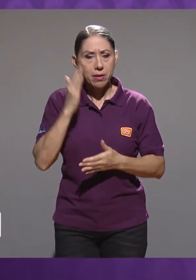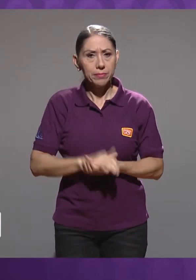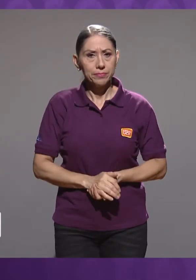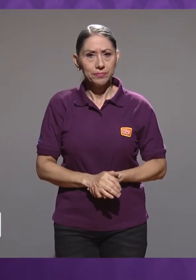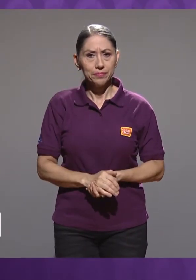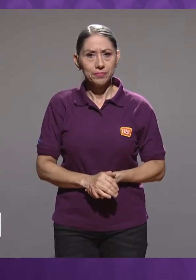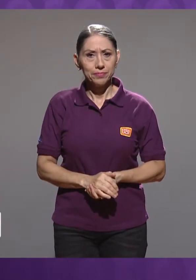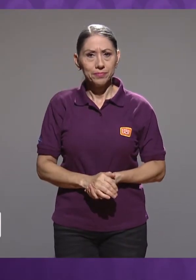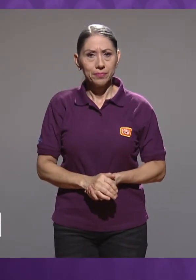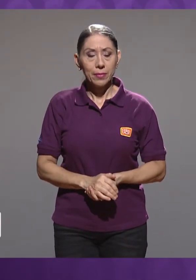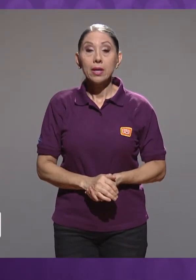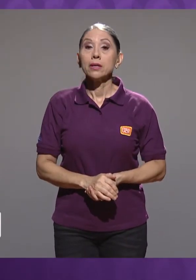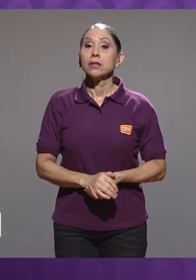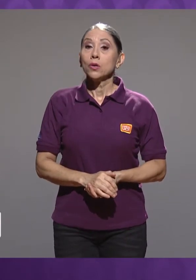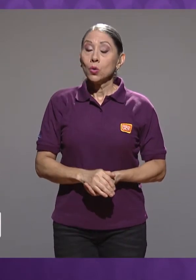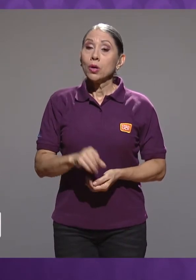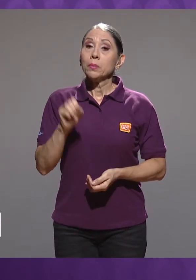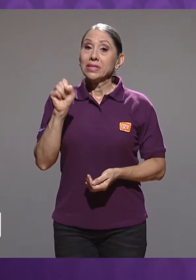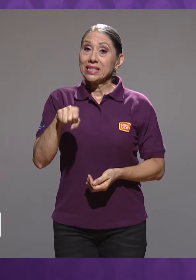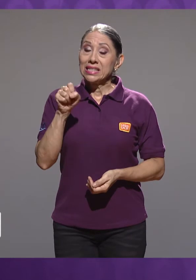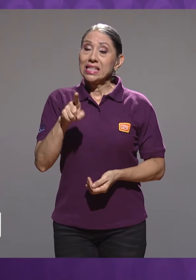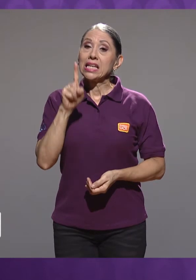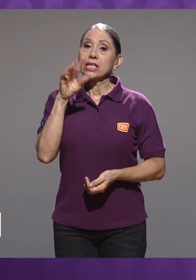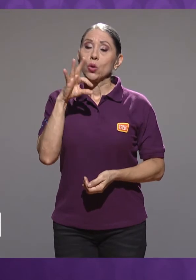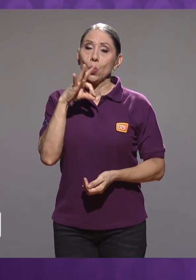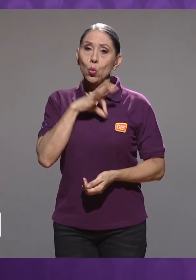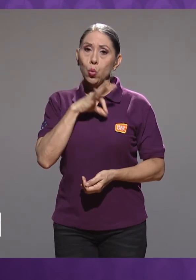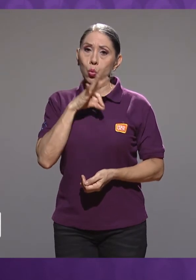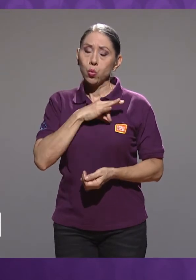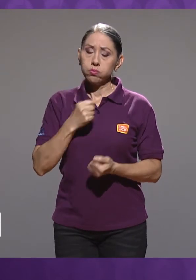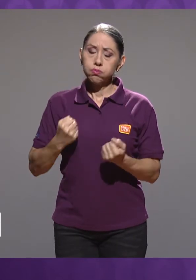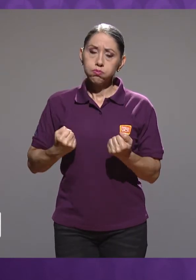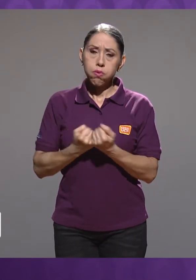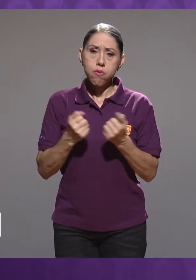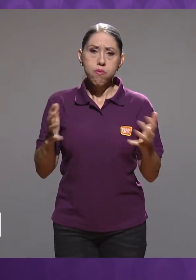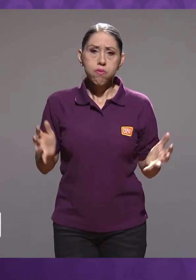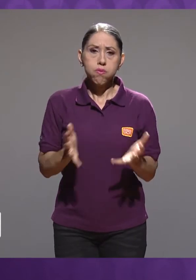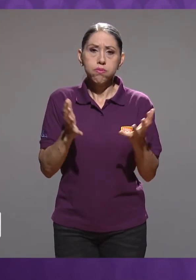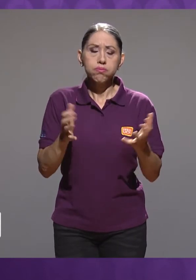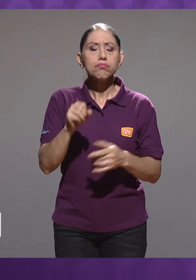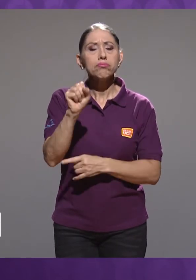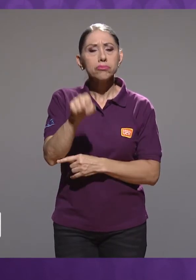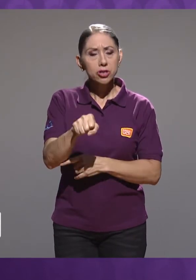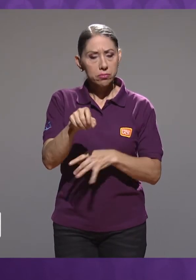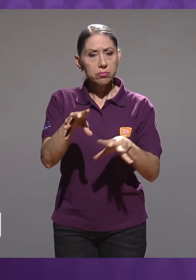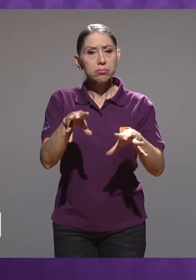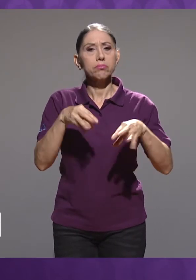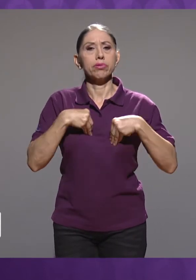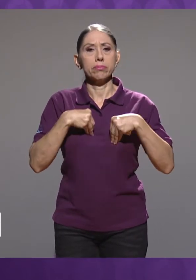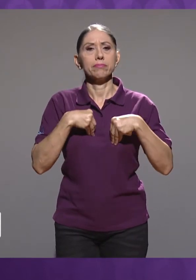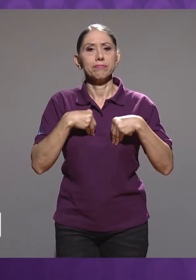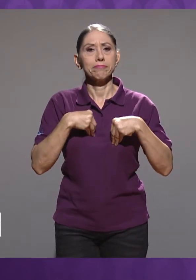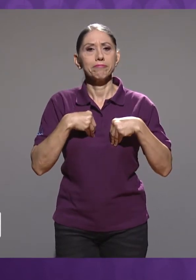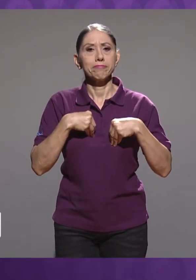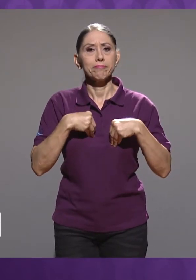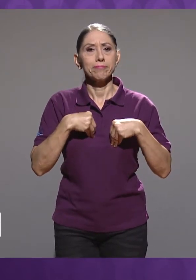compartir conocimientos. Pero sí ha sido un aliciente, tengo que